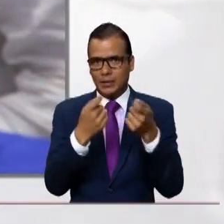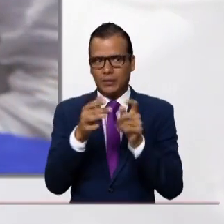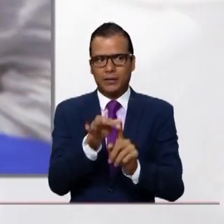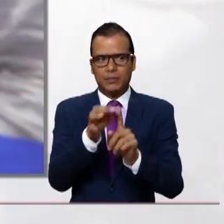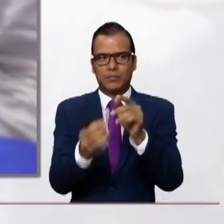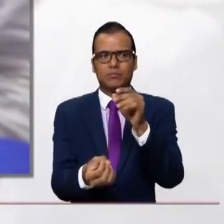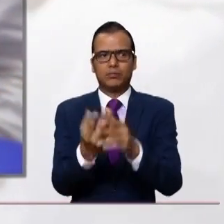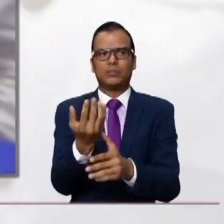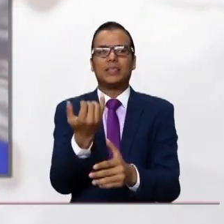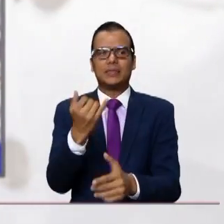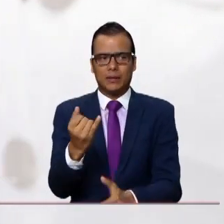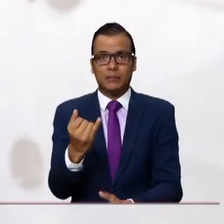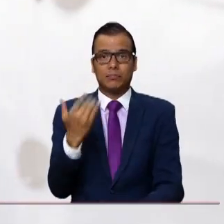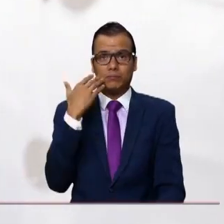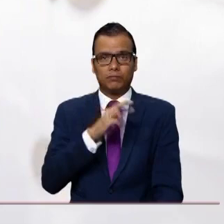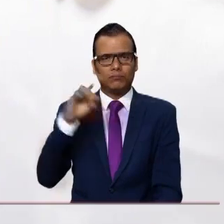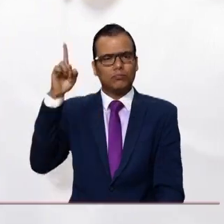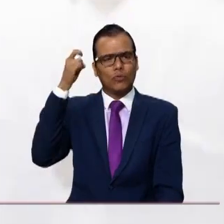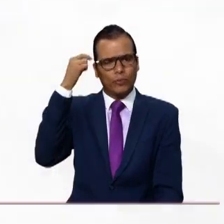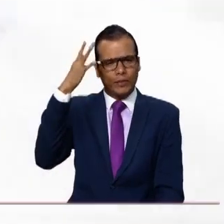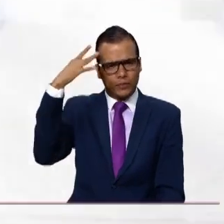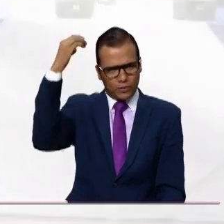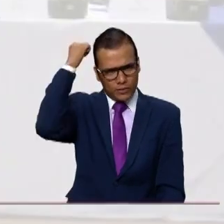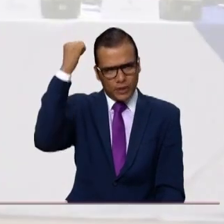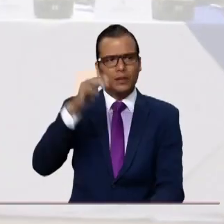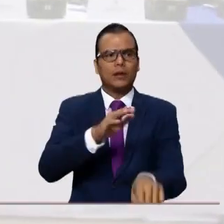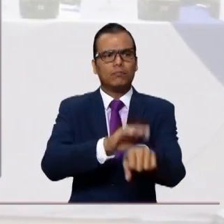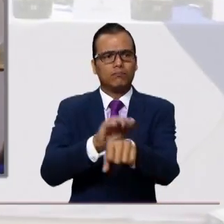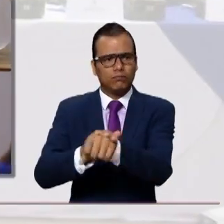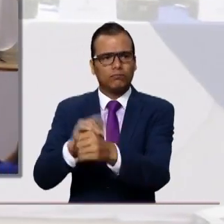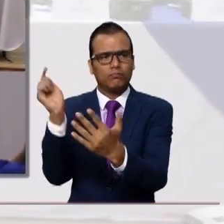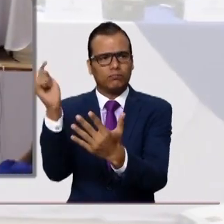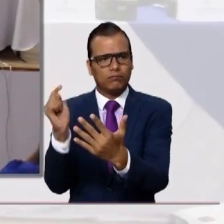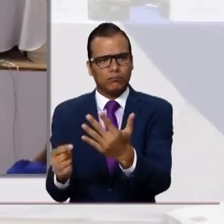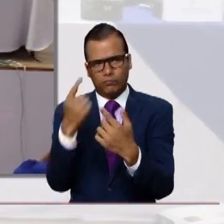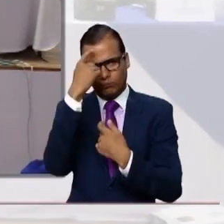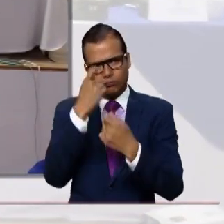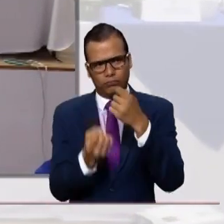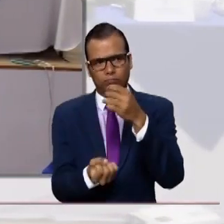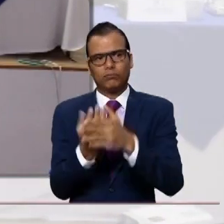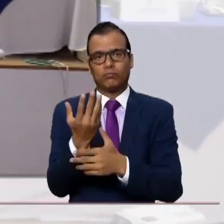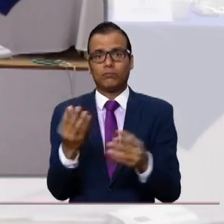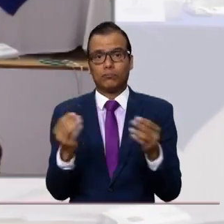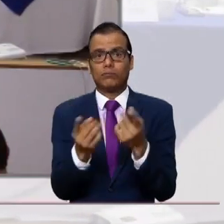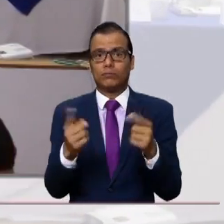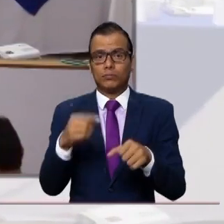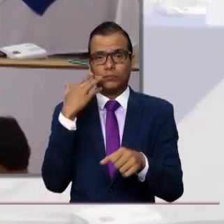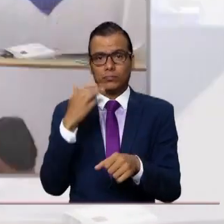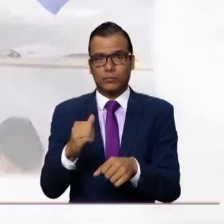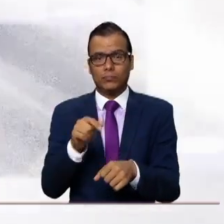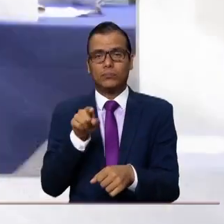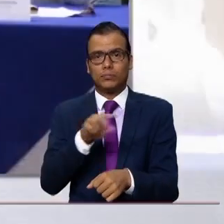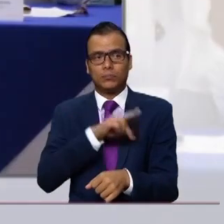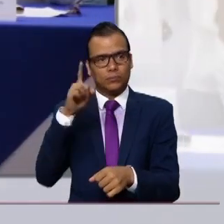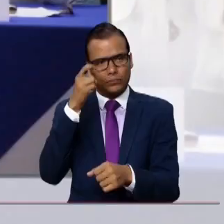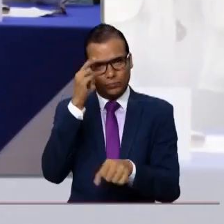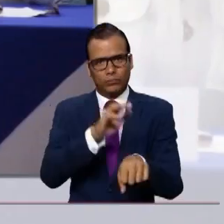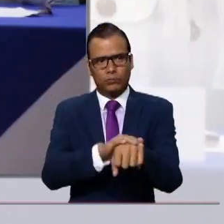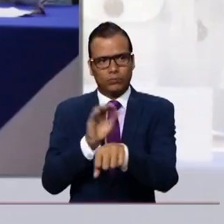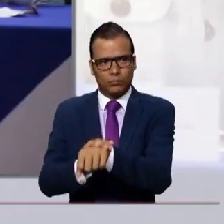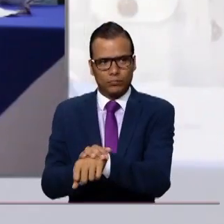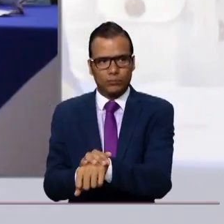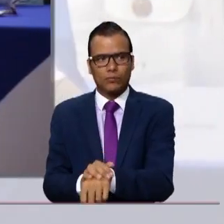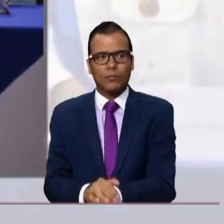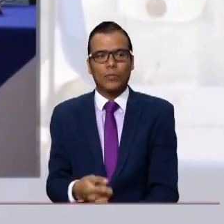parte de las medidas anunciadas por la gobernadora del Valle, Dilian Francisca Toro, quien además estableció un fondo de recompensas de